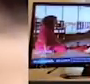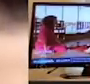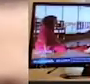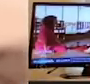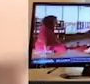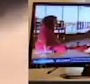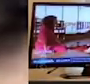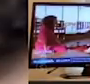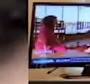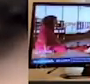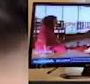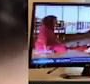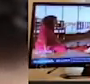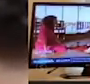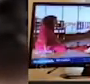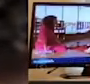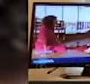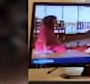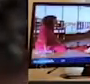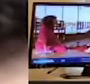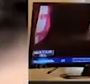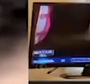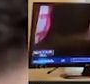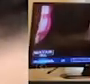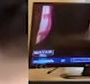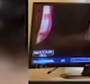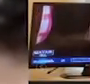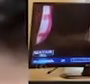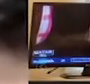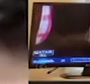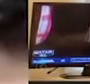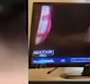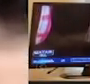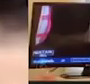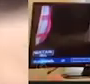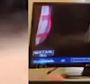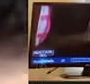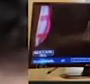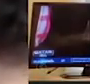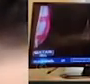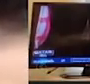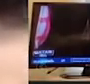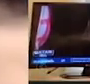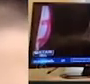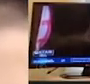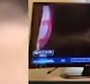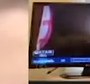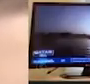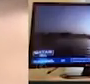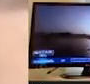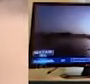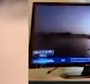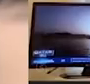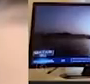pasa, está matando a diestro y siniestro, está matando todo lo que encuentra en muchos pueblos, y las matanzas que nos